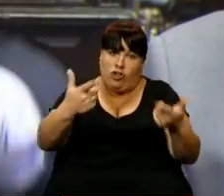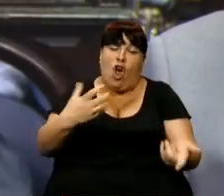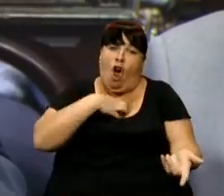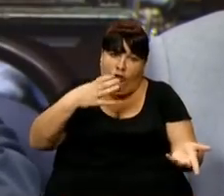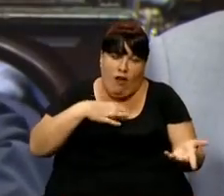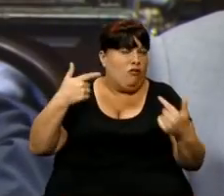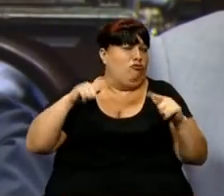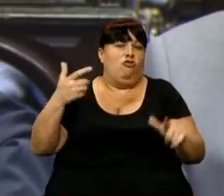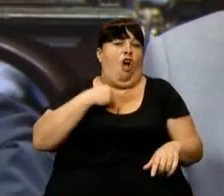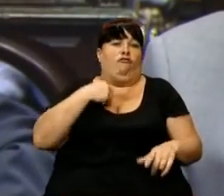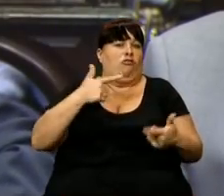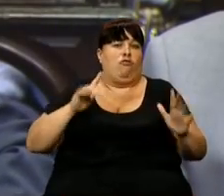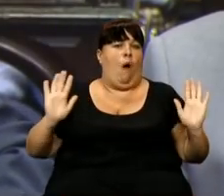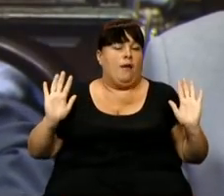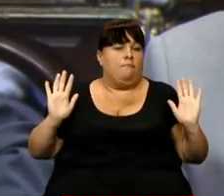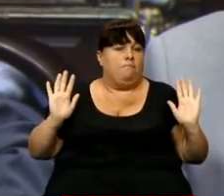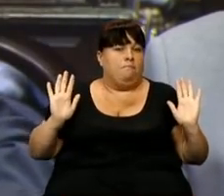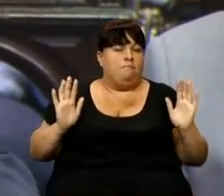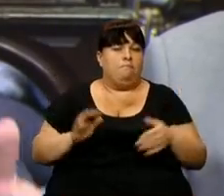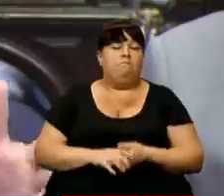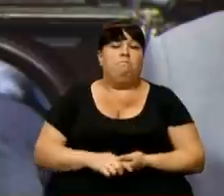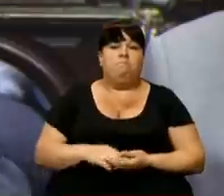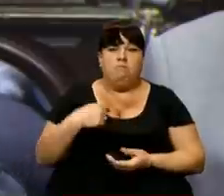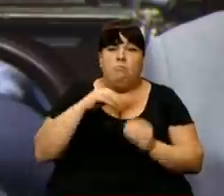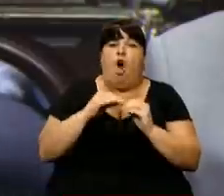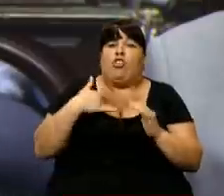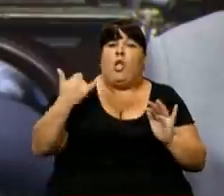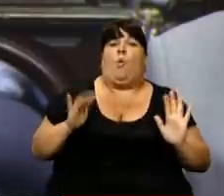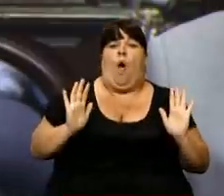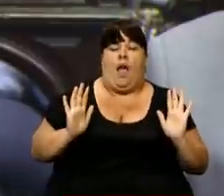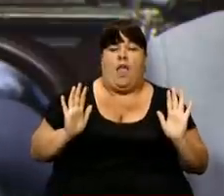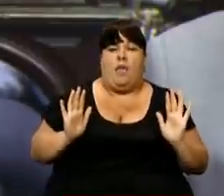confíen. Nosotros no confiamos. Y tenemos razones.